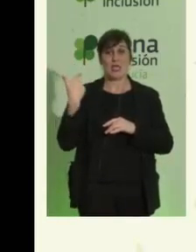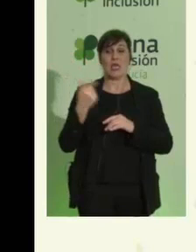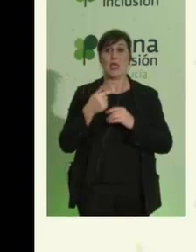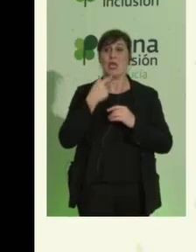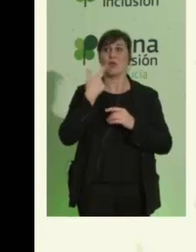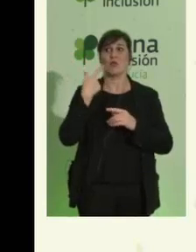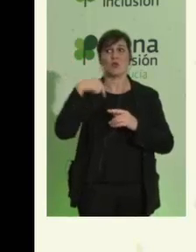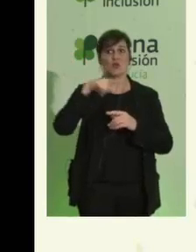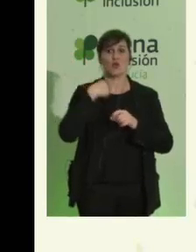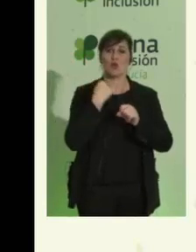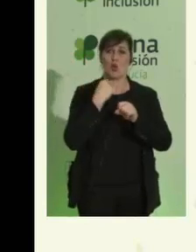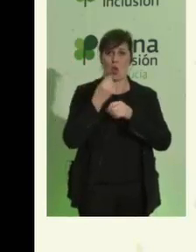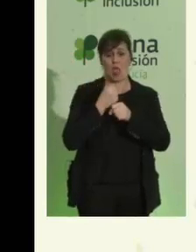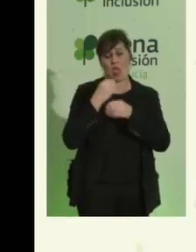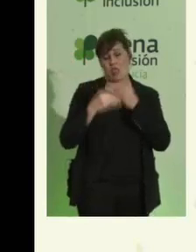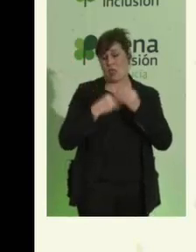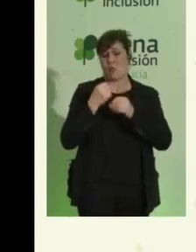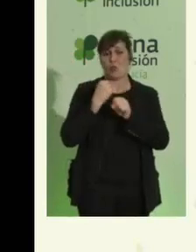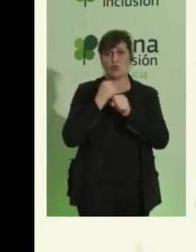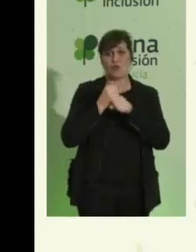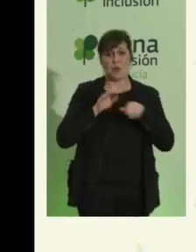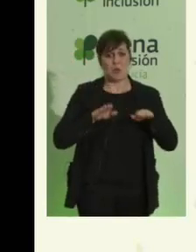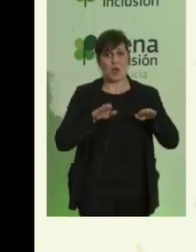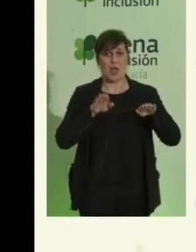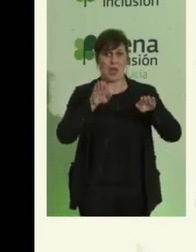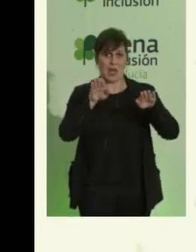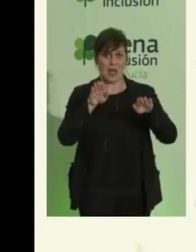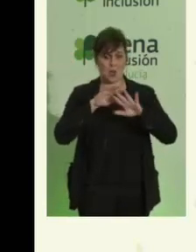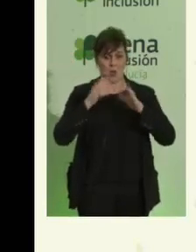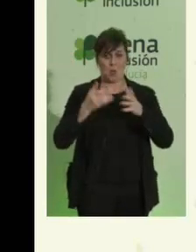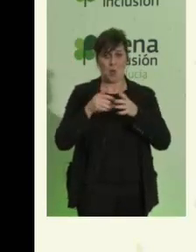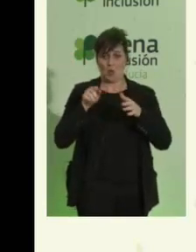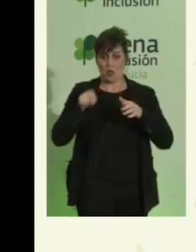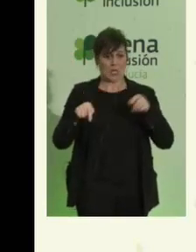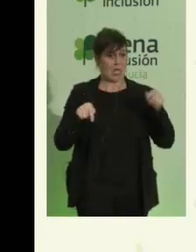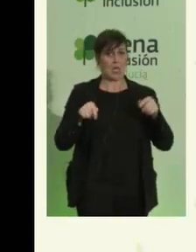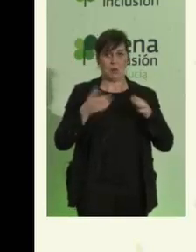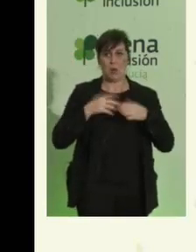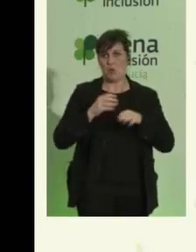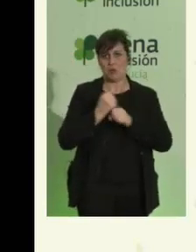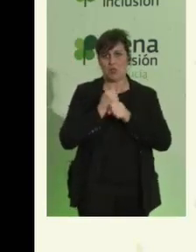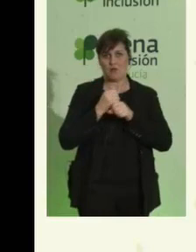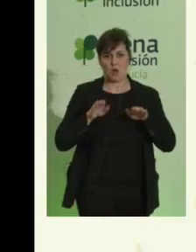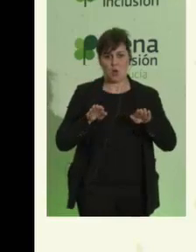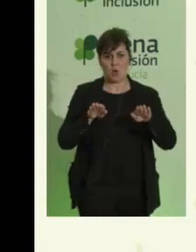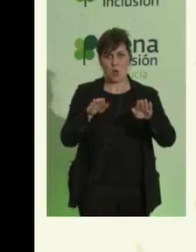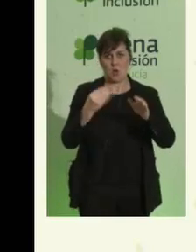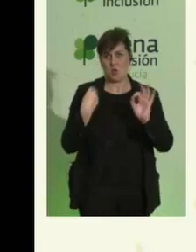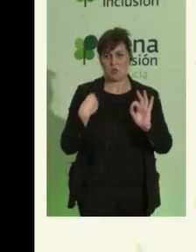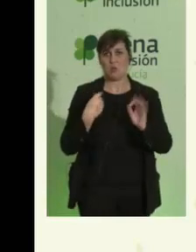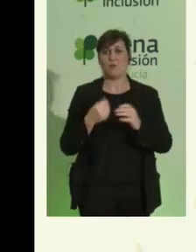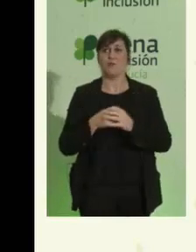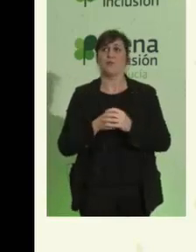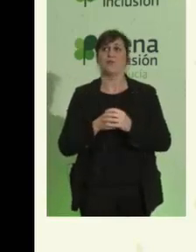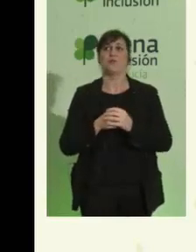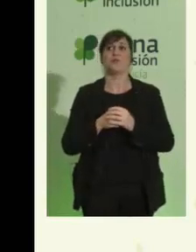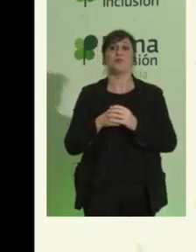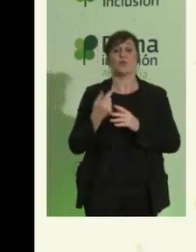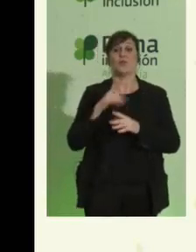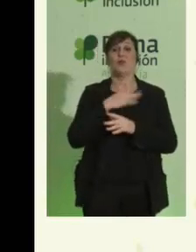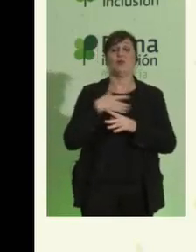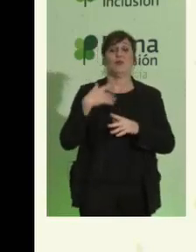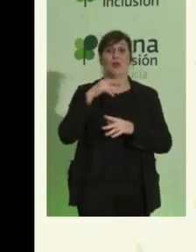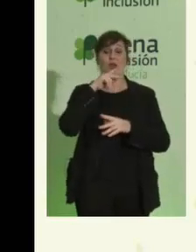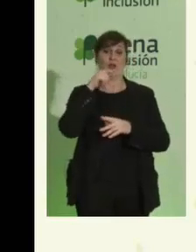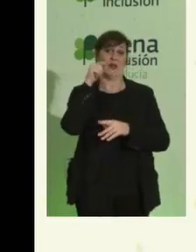de trabajo paralelo en distintas partes del mundo, incluso sin conocerlos. Ya empezamos en los años 90. Entonces quiero hablar un poco